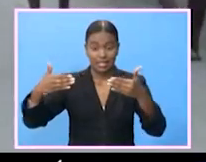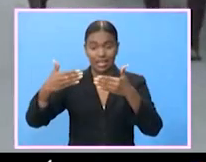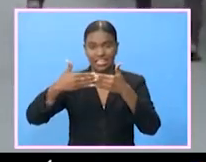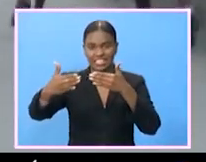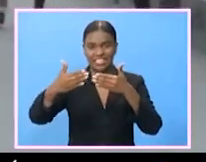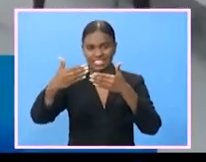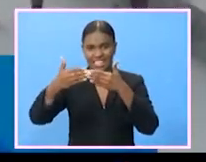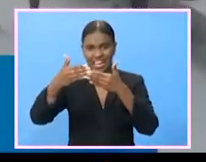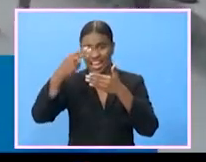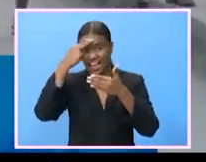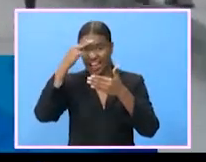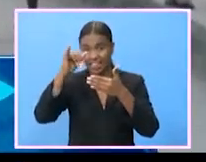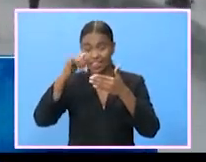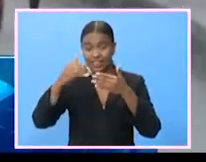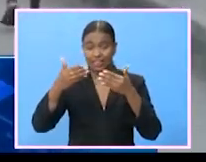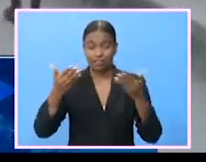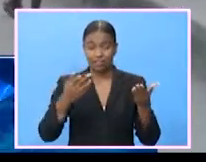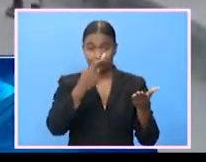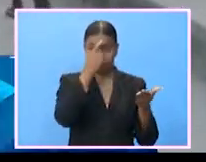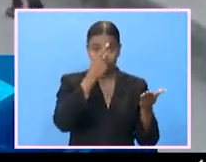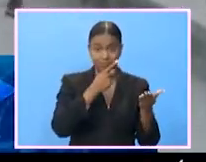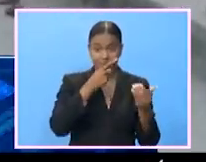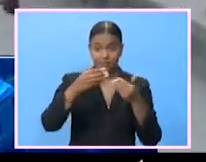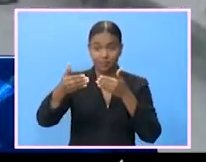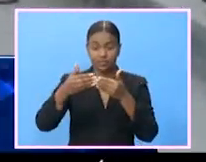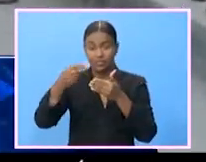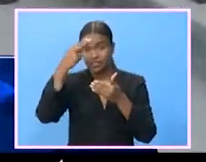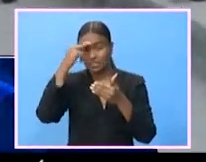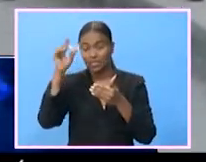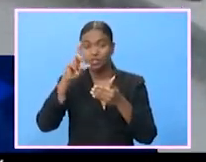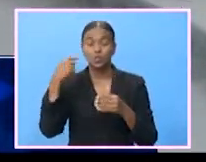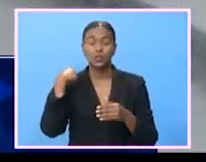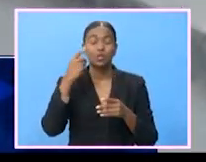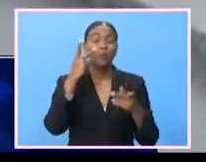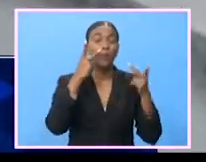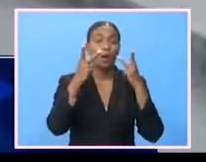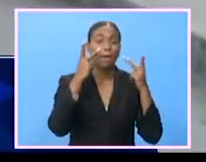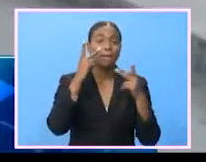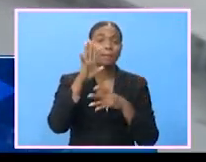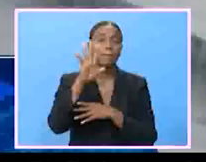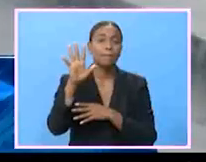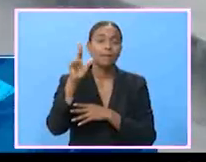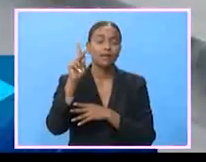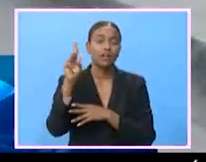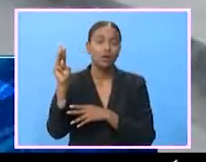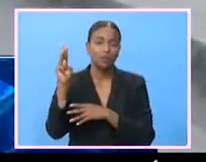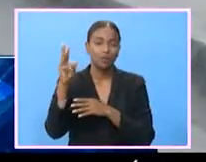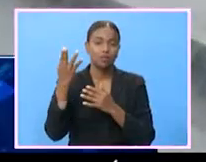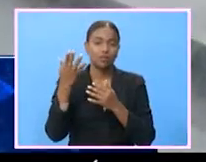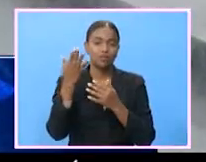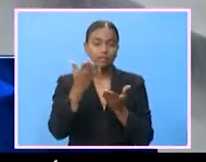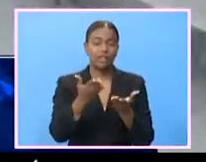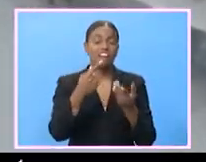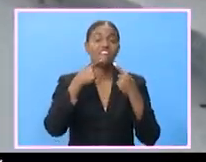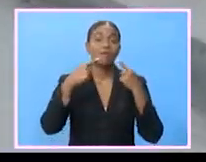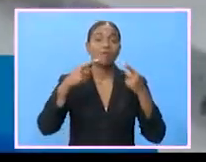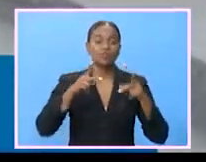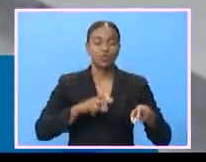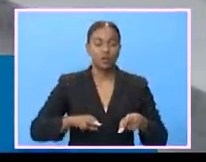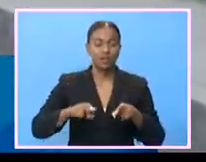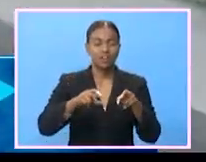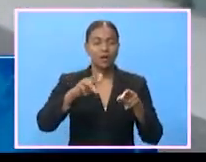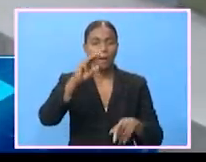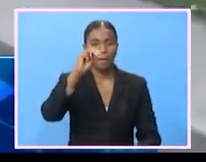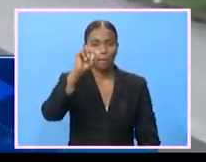Dajabón que limita entre República Dominicana y Haití, en donde vemos pues con 55 kilómetros a lo largo el famoso río Masacre.